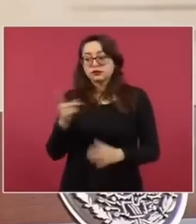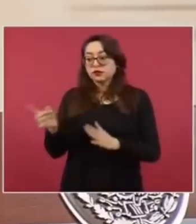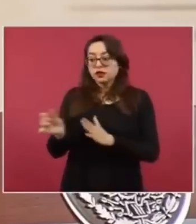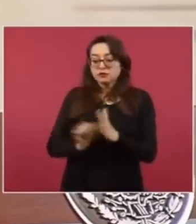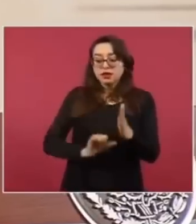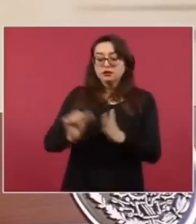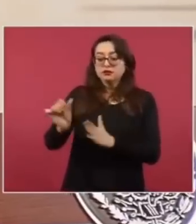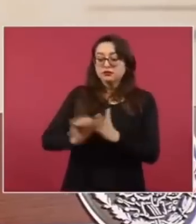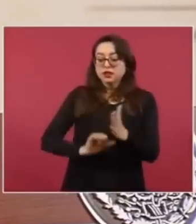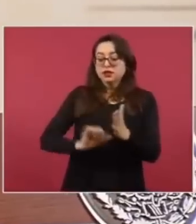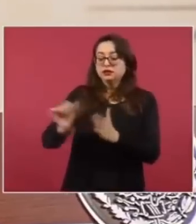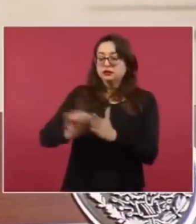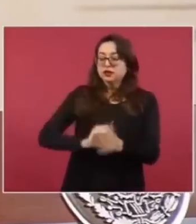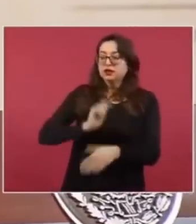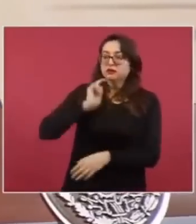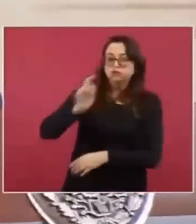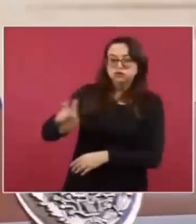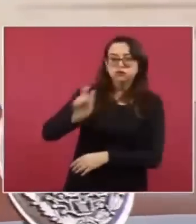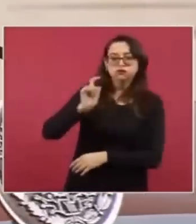para